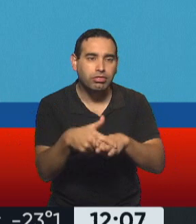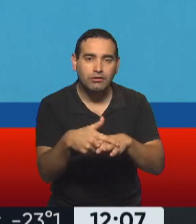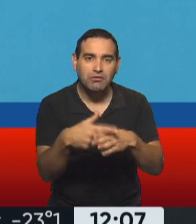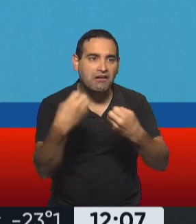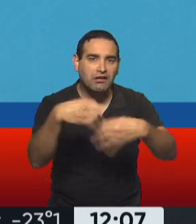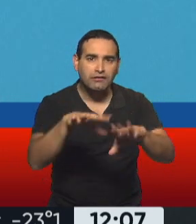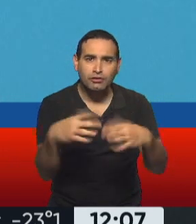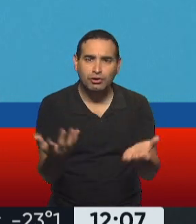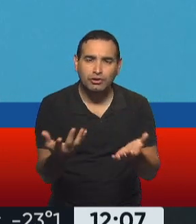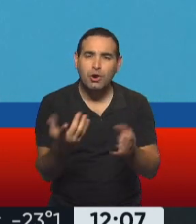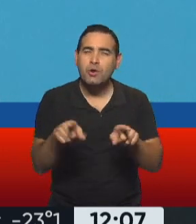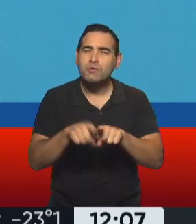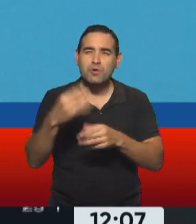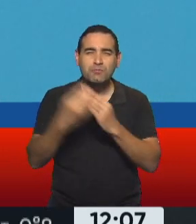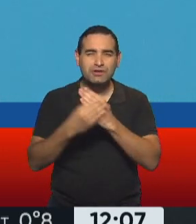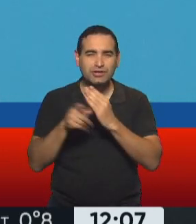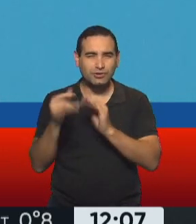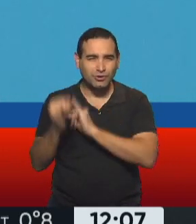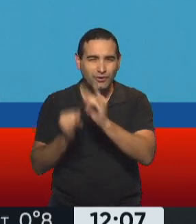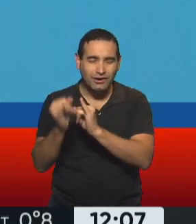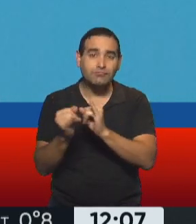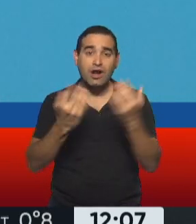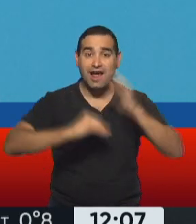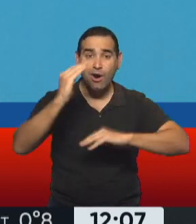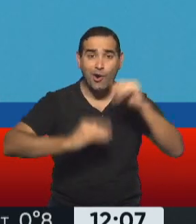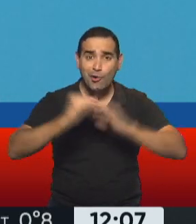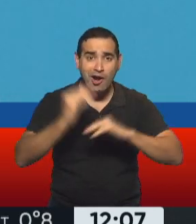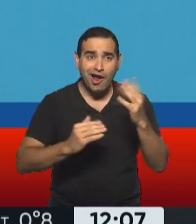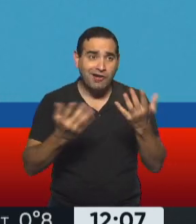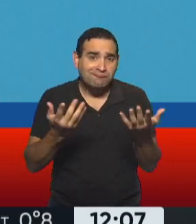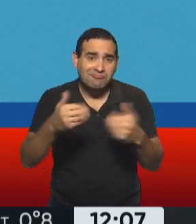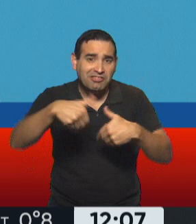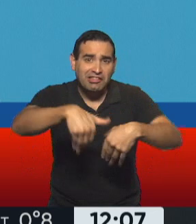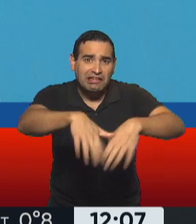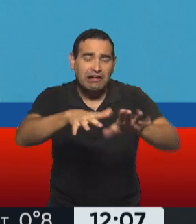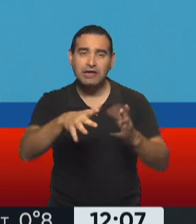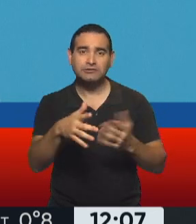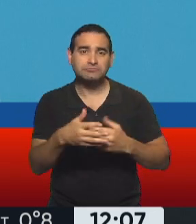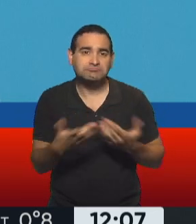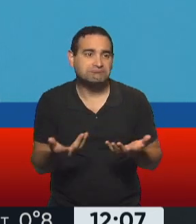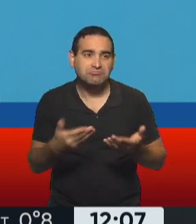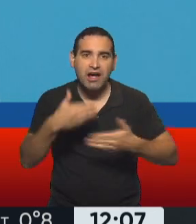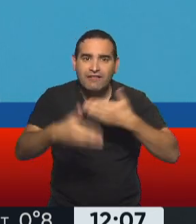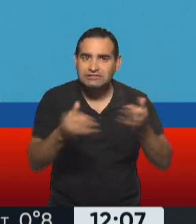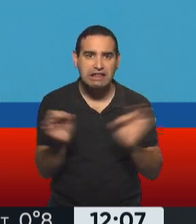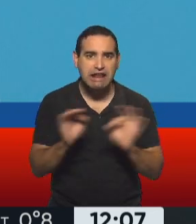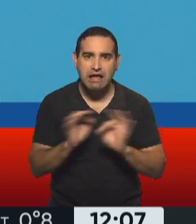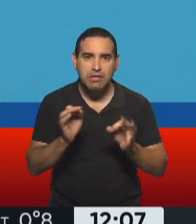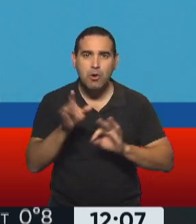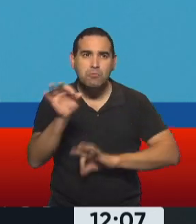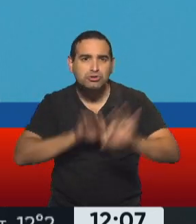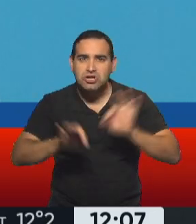inconclusas, o como dijo el ministro anteriormente, las obras quedaron en esos compendios de intenciones, pero que ni siquiera se avanzó en los